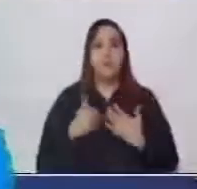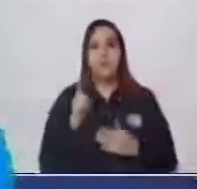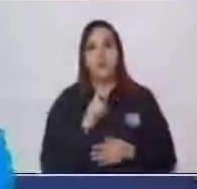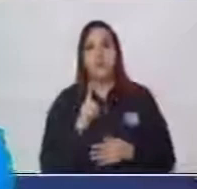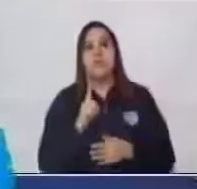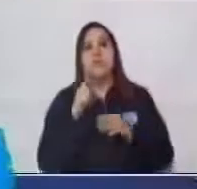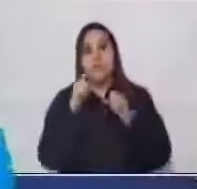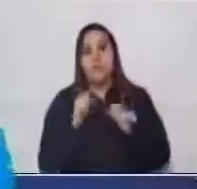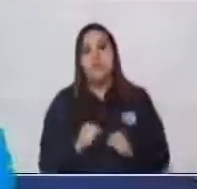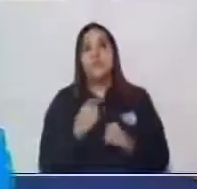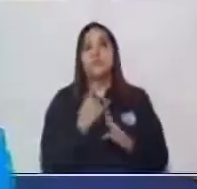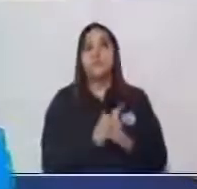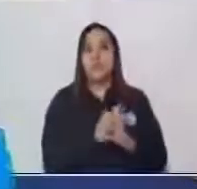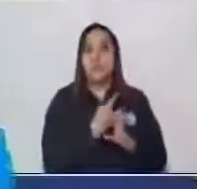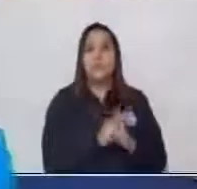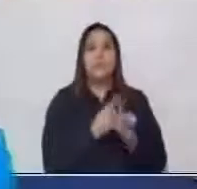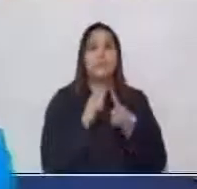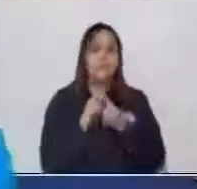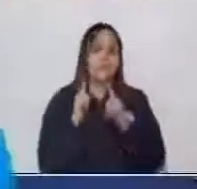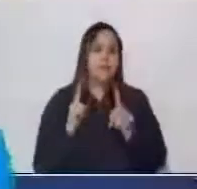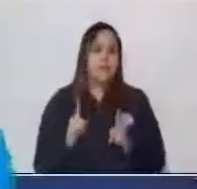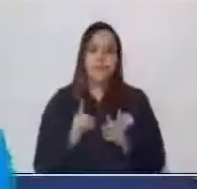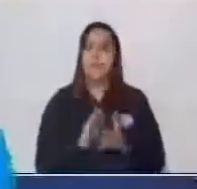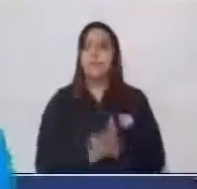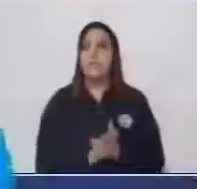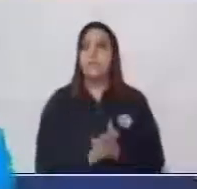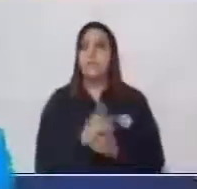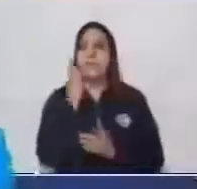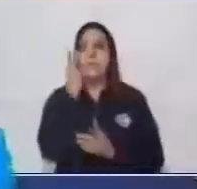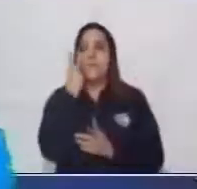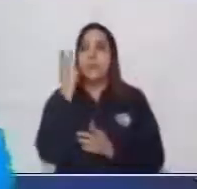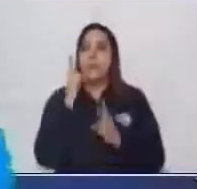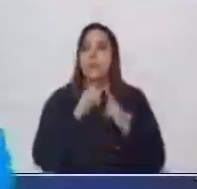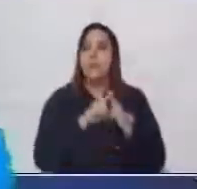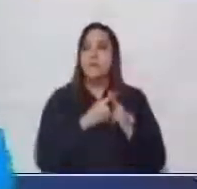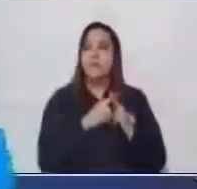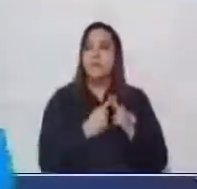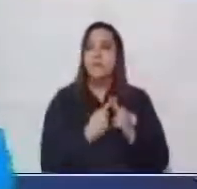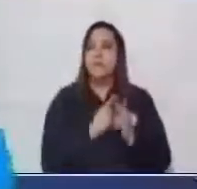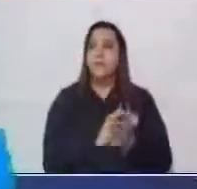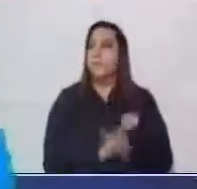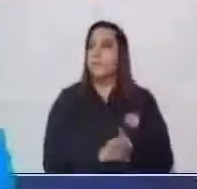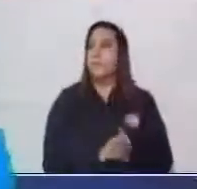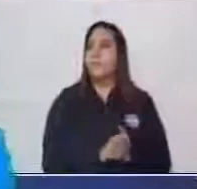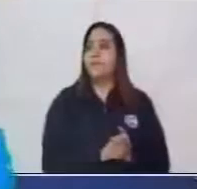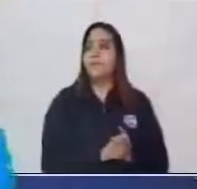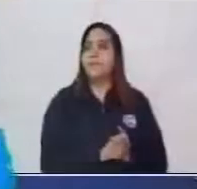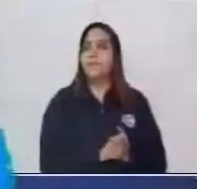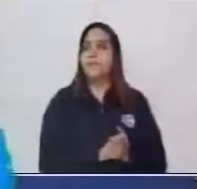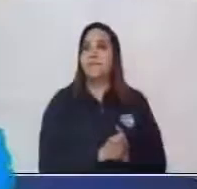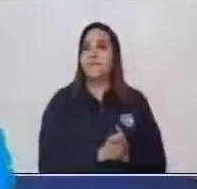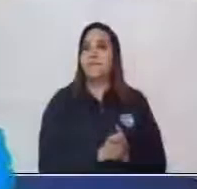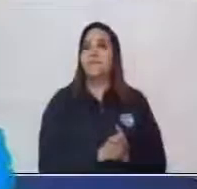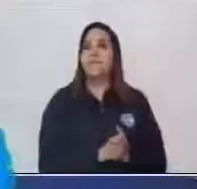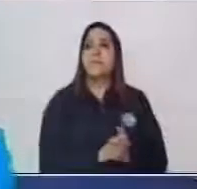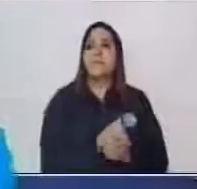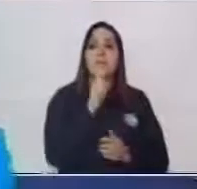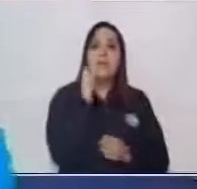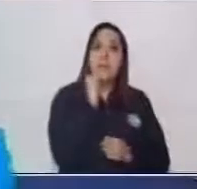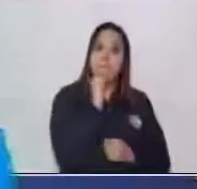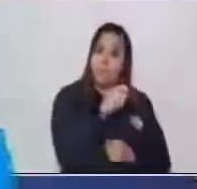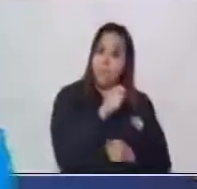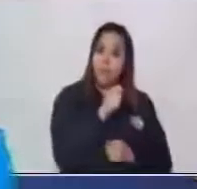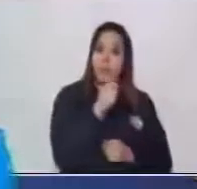forma creativa también. Entonces vamos a comenzar con el uso del punto. El punto está